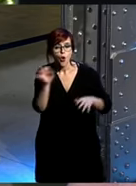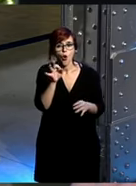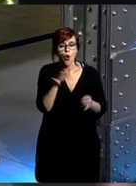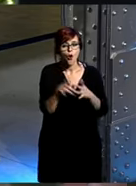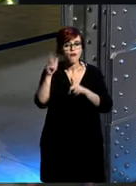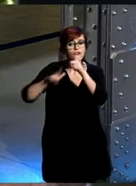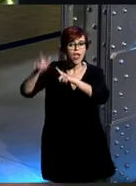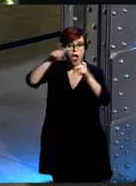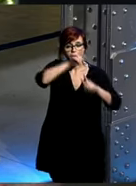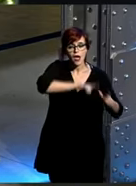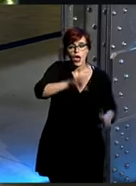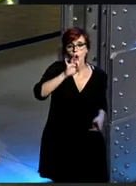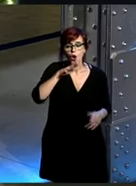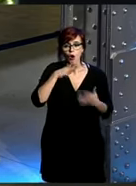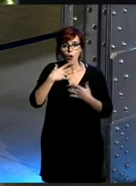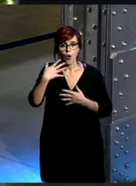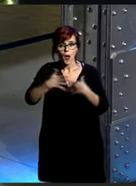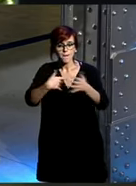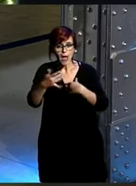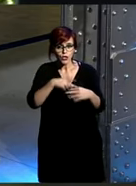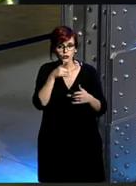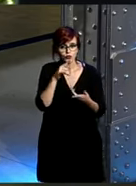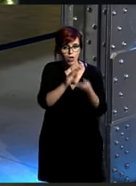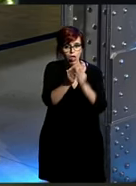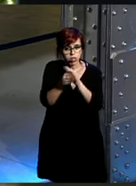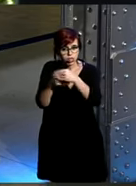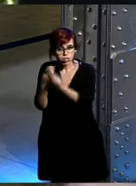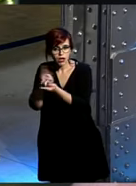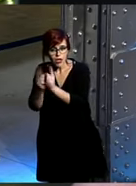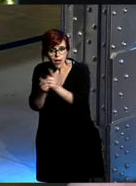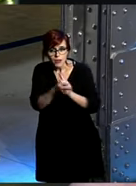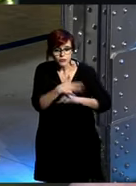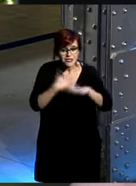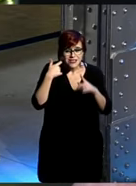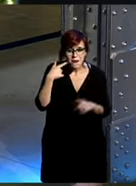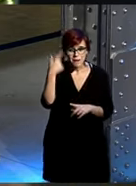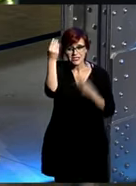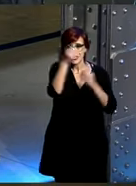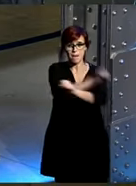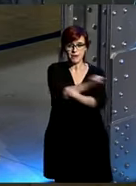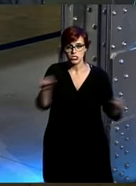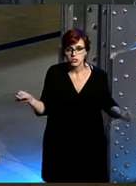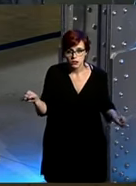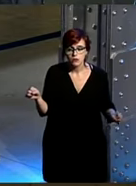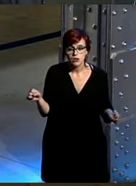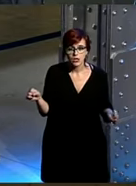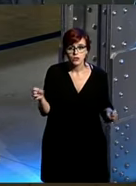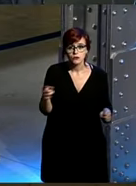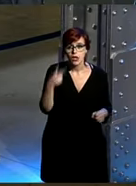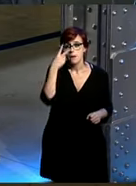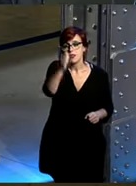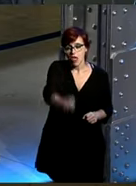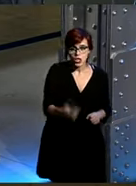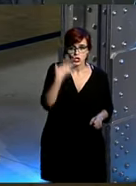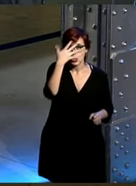el mundo, no sea capaz de trabajar con las manos y modificar ciertas cosas. Es inconcebible eso. Si nosotros vamos a seguir 20 o 50 años más con